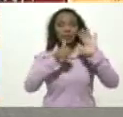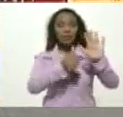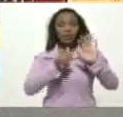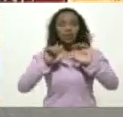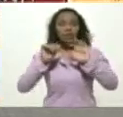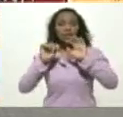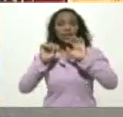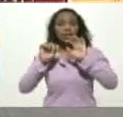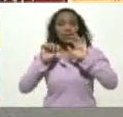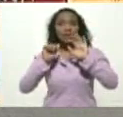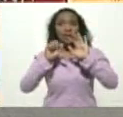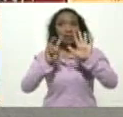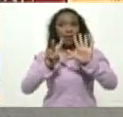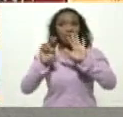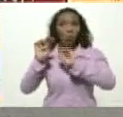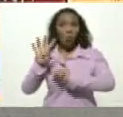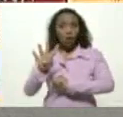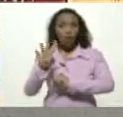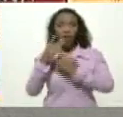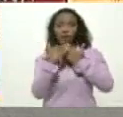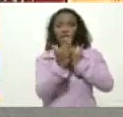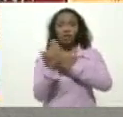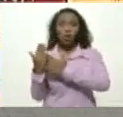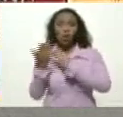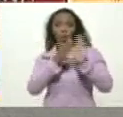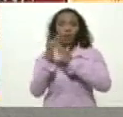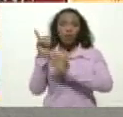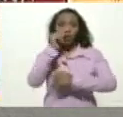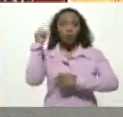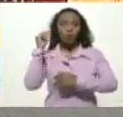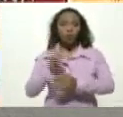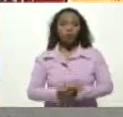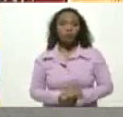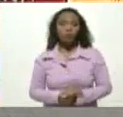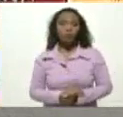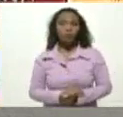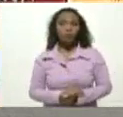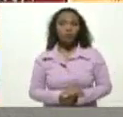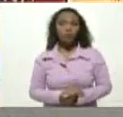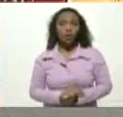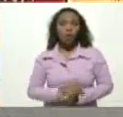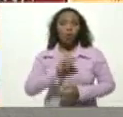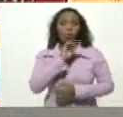4.579.664 vecinos y vecinas, comuneras y comuneros.